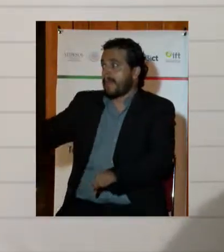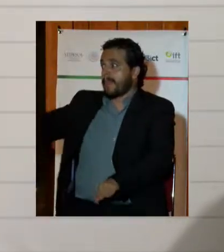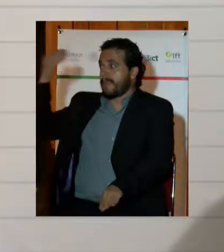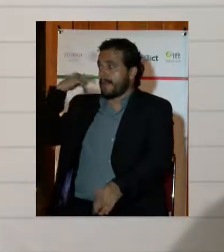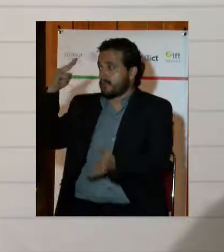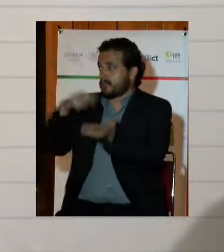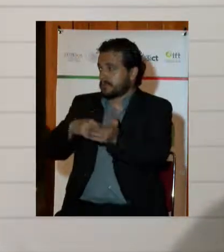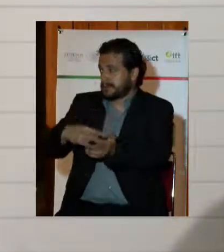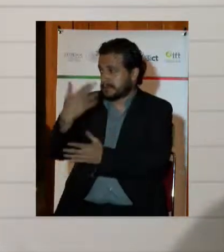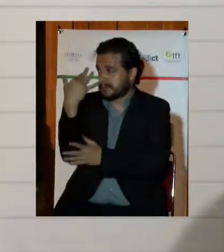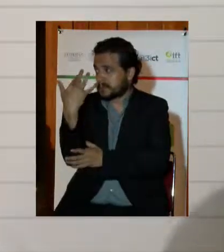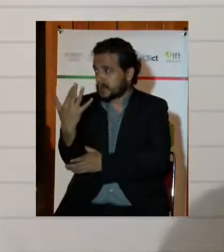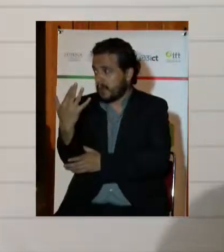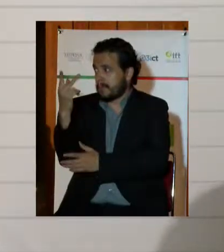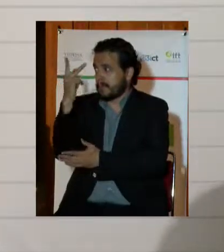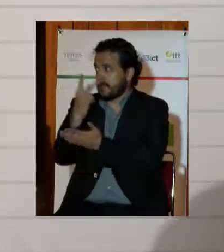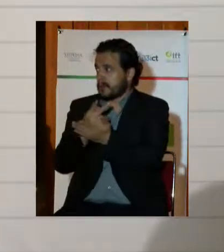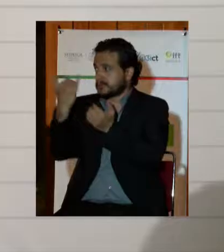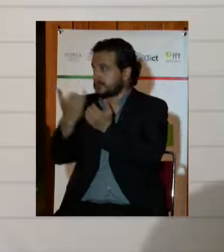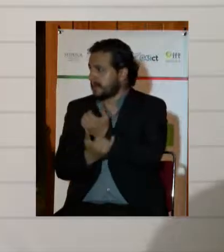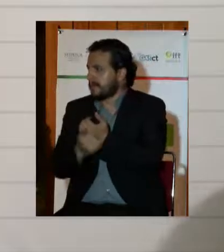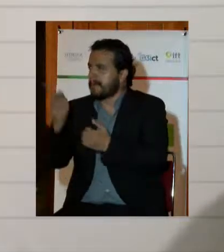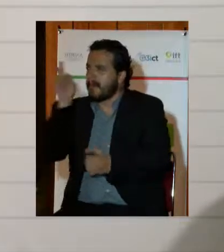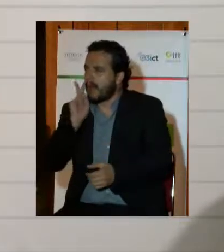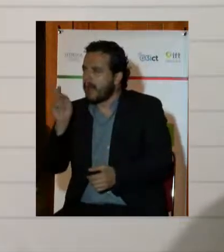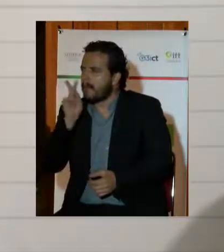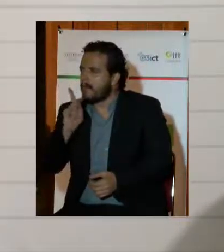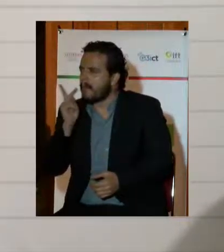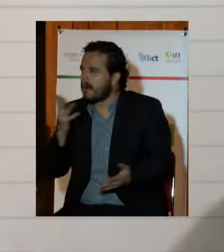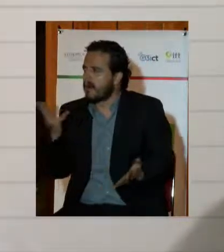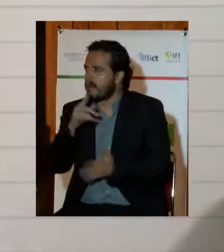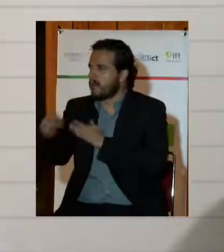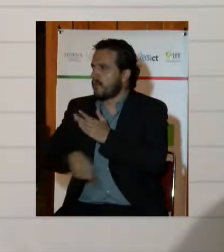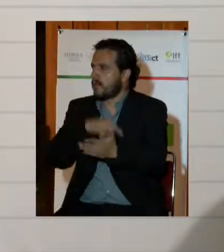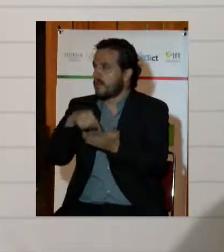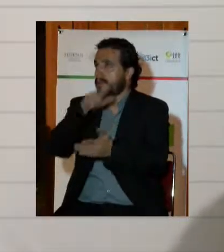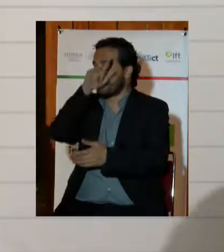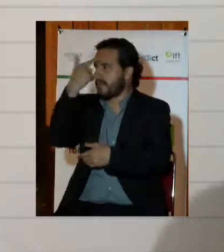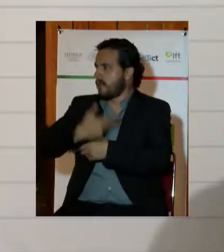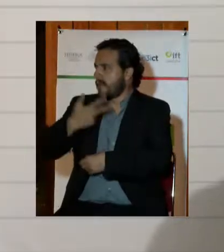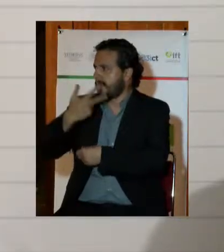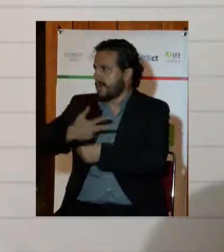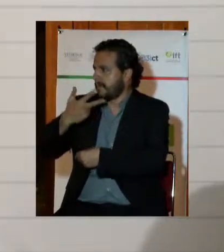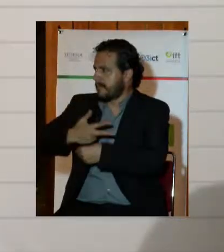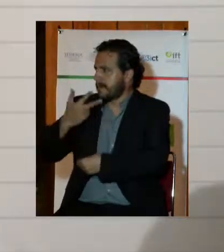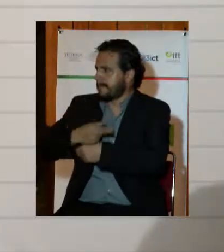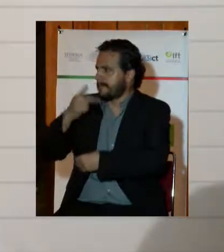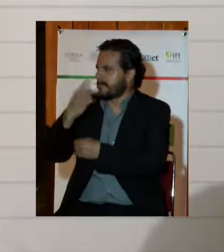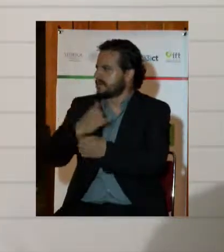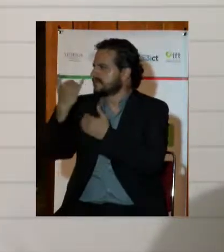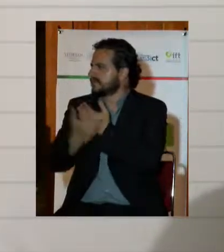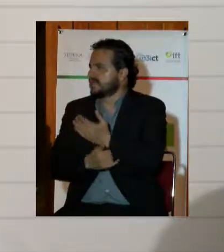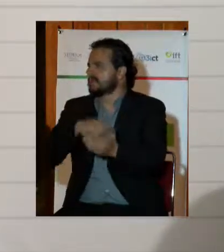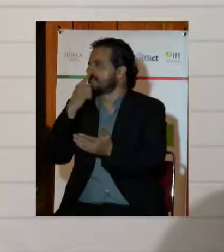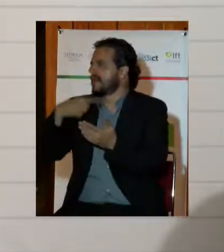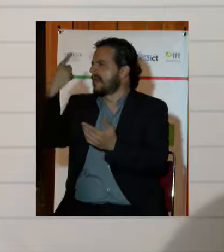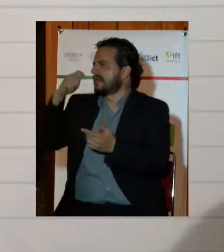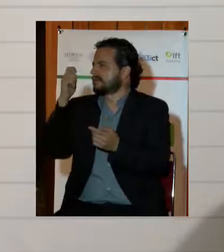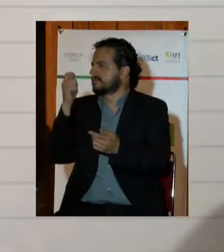un proyecto piloto muy exitoso en Guatemala, un proyecto de creación de centros de